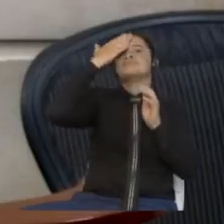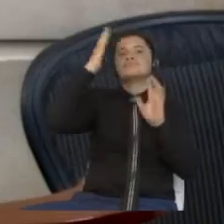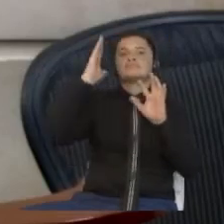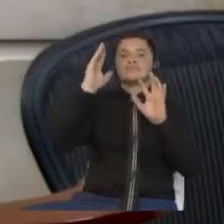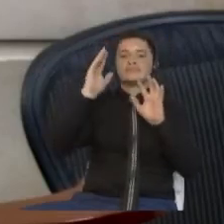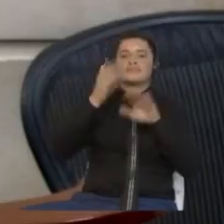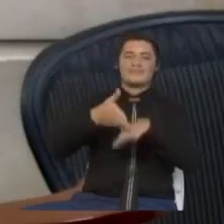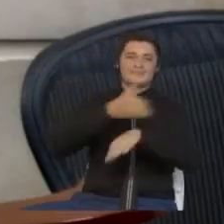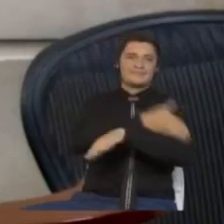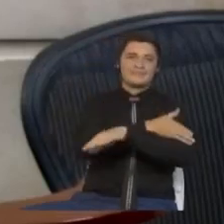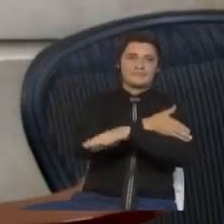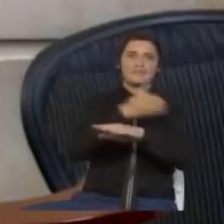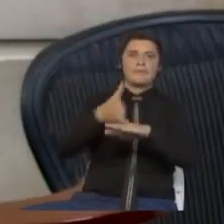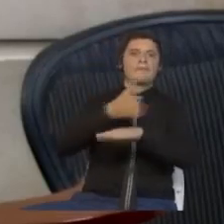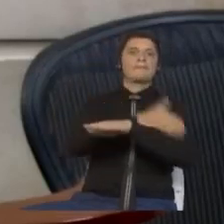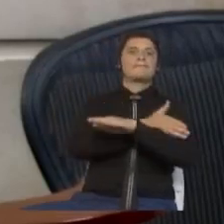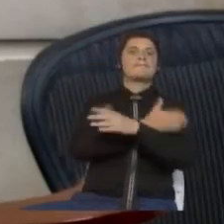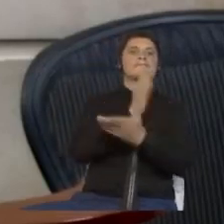prevaricato